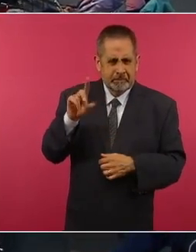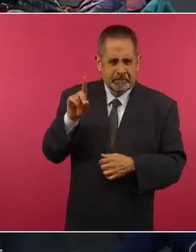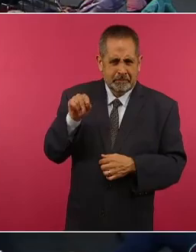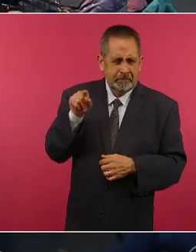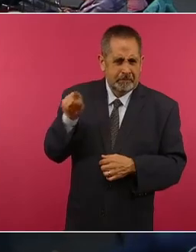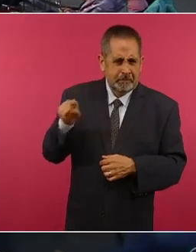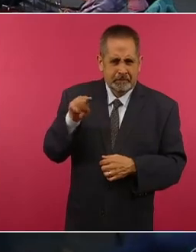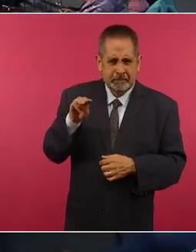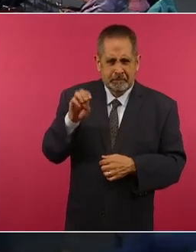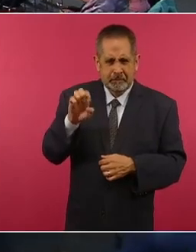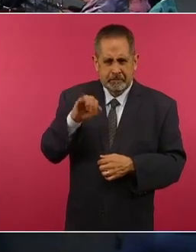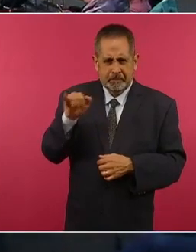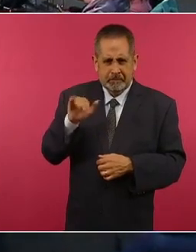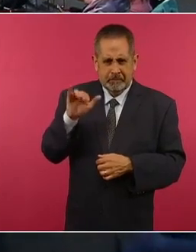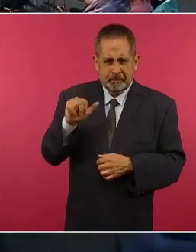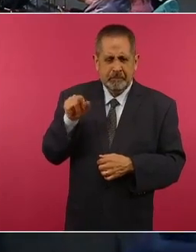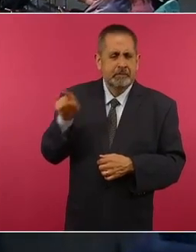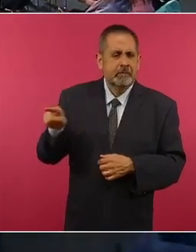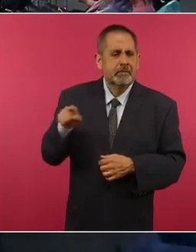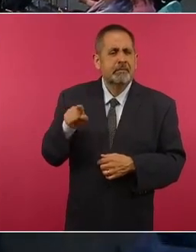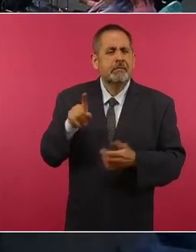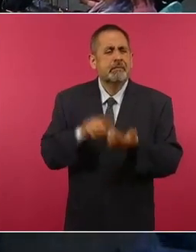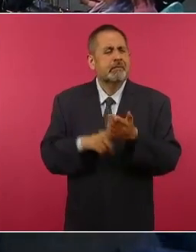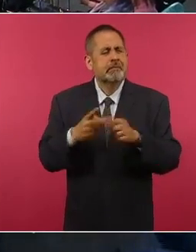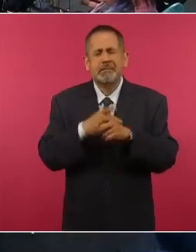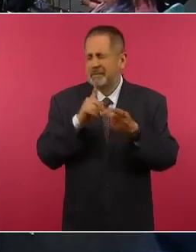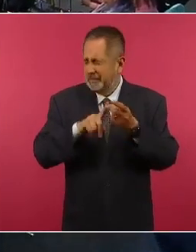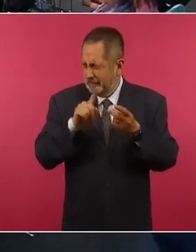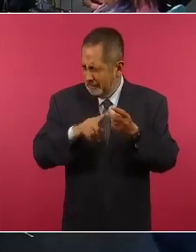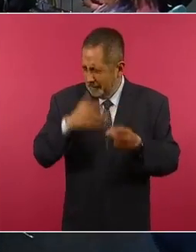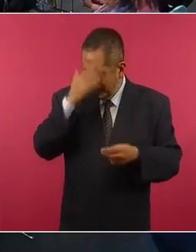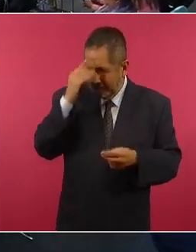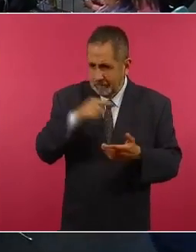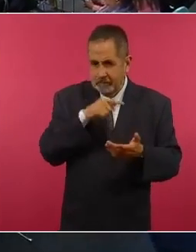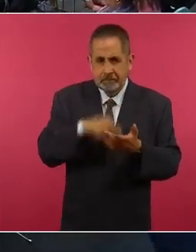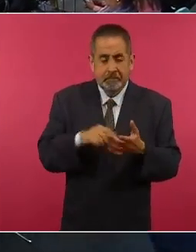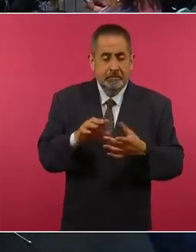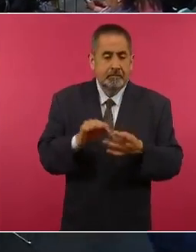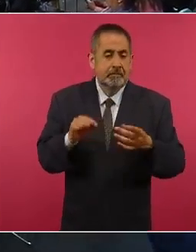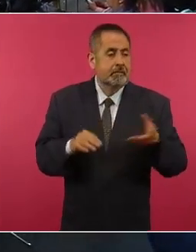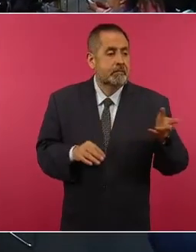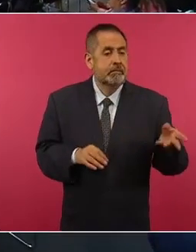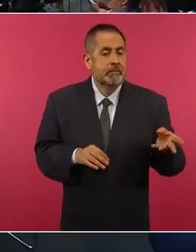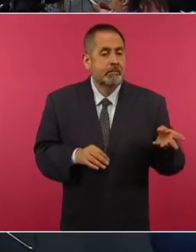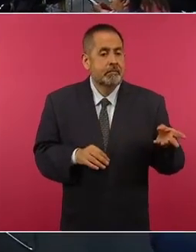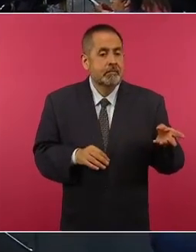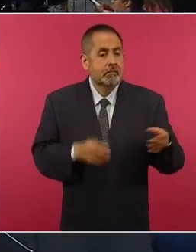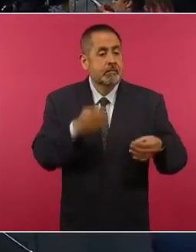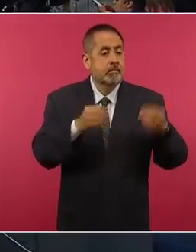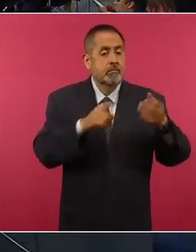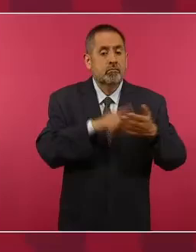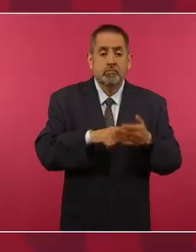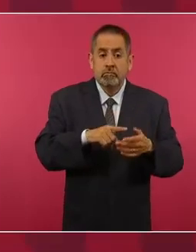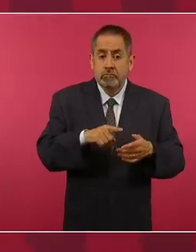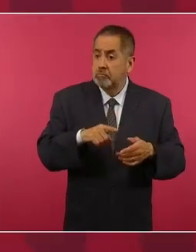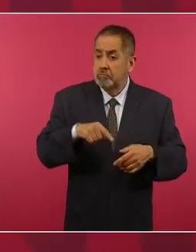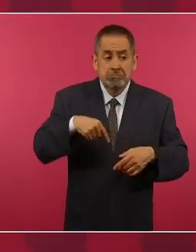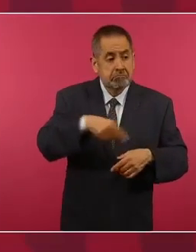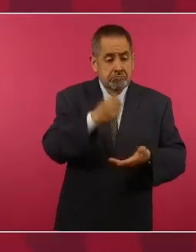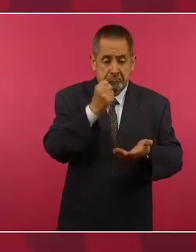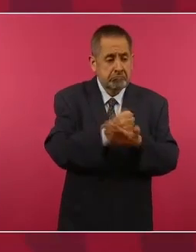Ricardo Mejía, de un caso no sé dónde, donde el juez dicta libertad